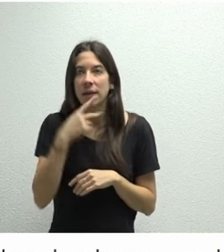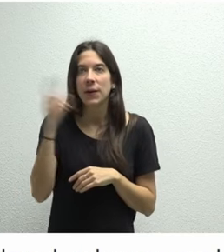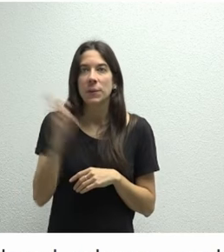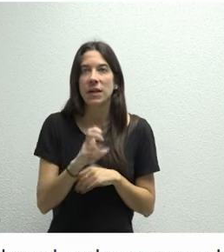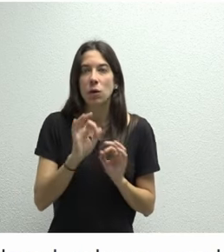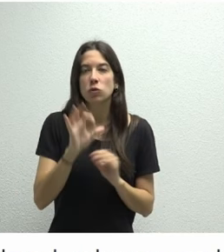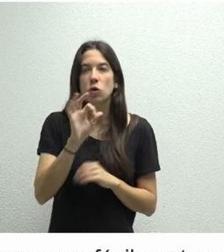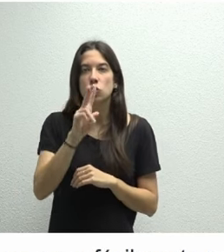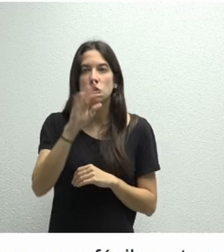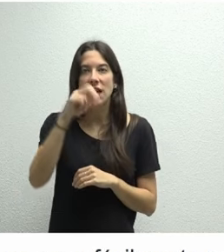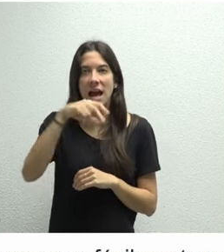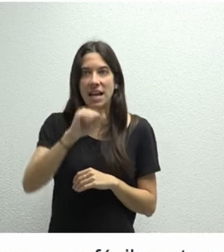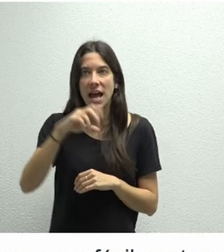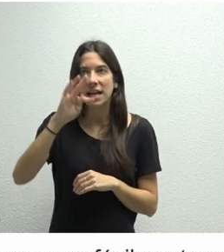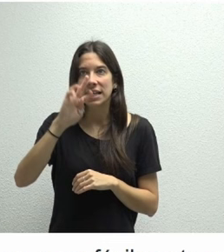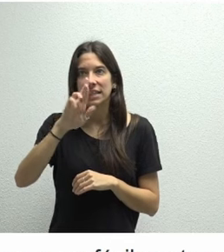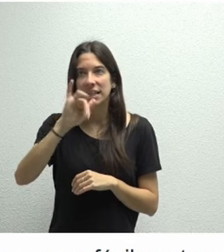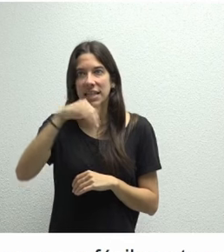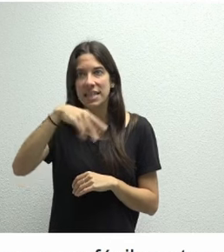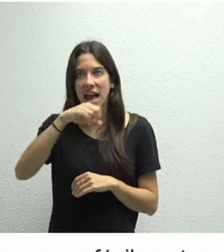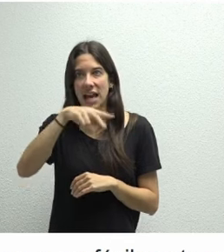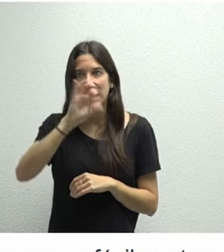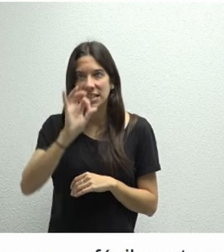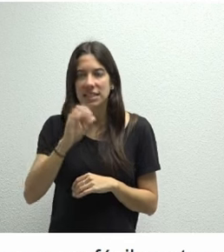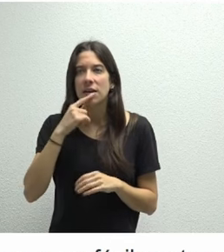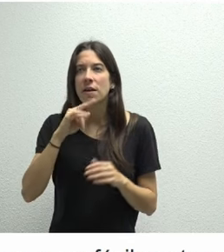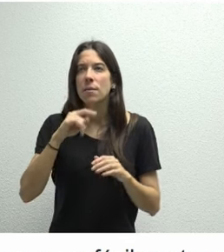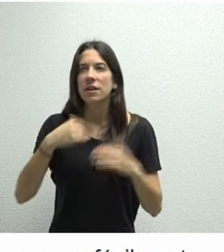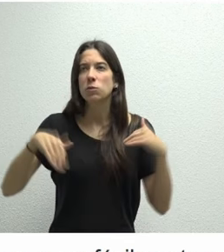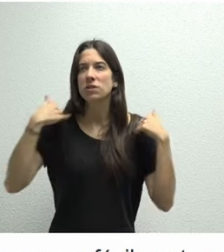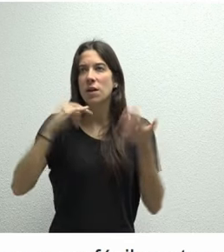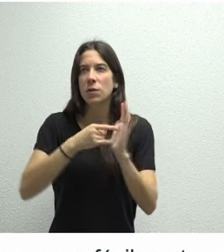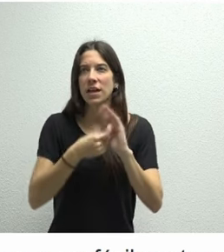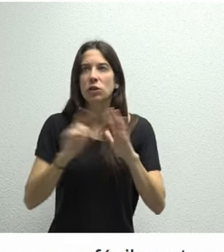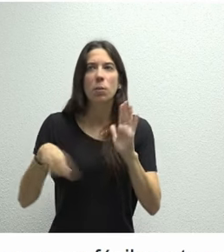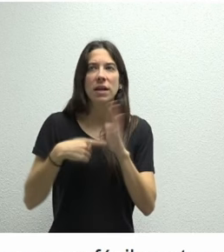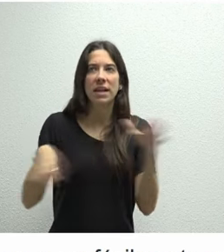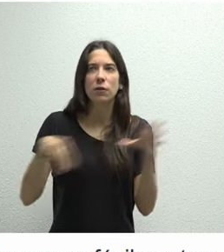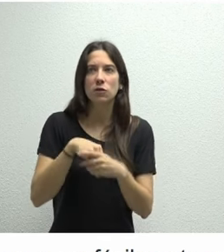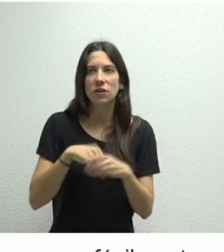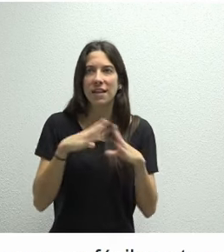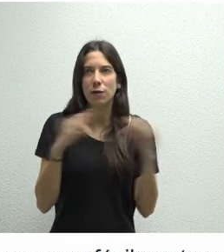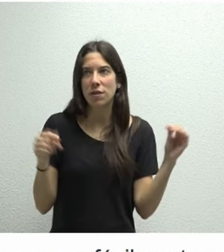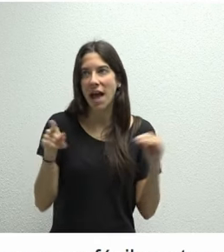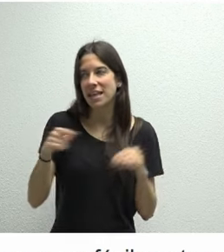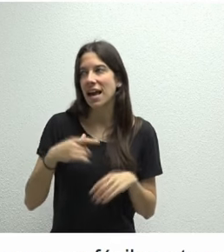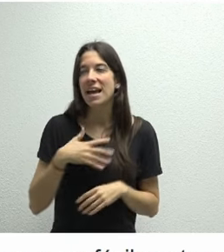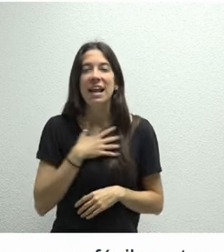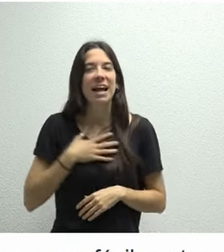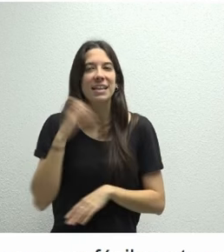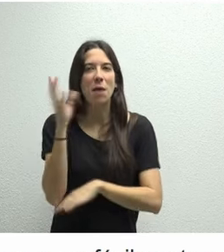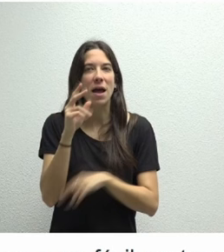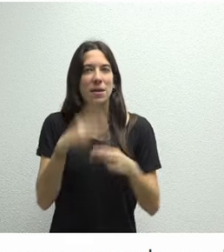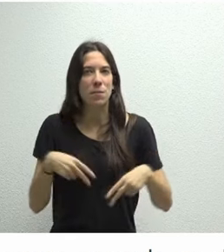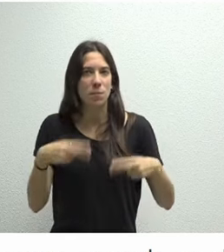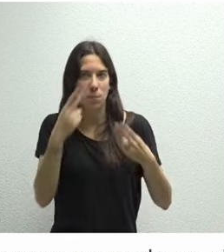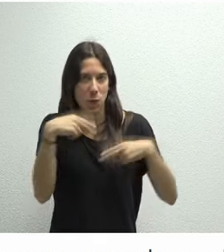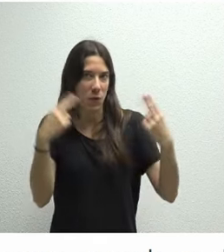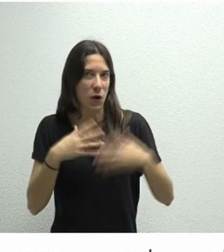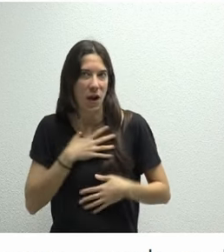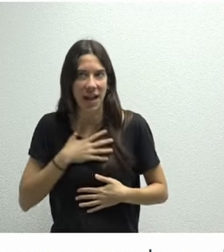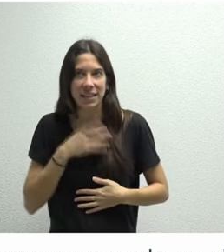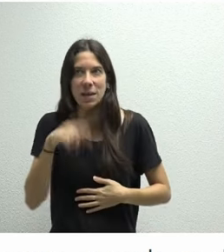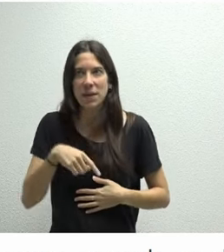triñanes que es la responsable del proyecto en plan inclusión Andalucía y está encantada además de hablar en públ O sea que va ir genial está también la doctora